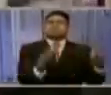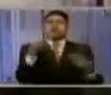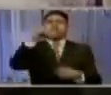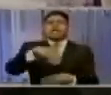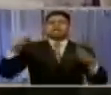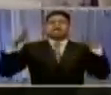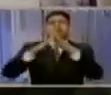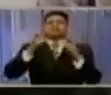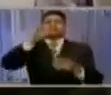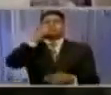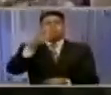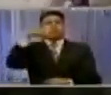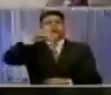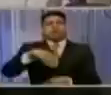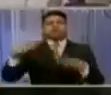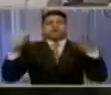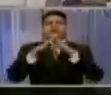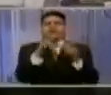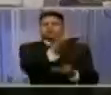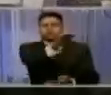pueblo, esta es la casa de ustedes.